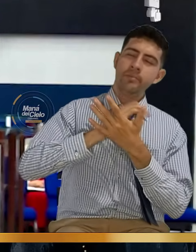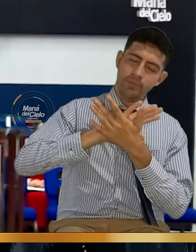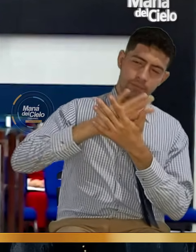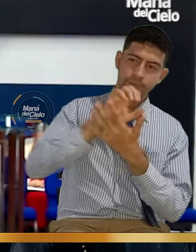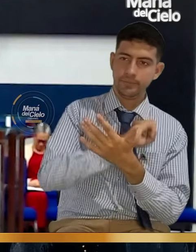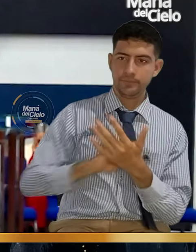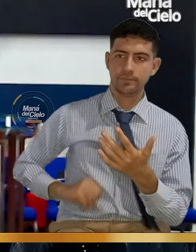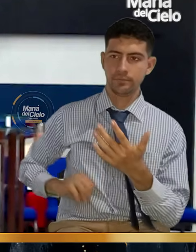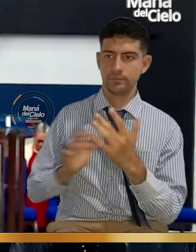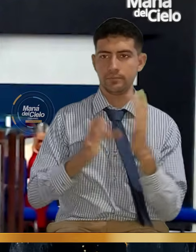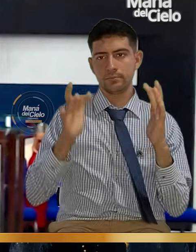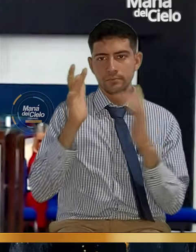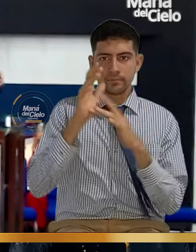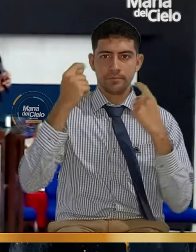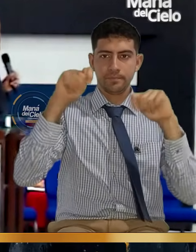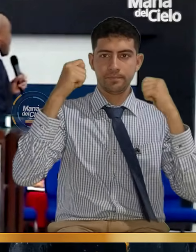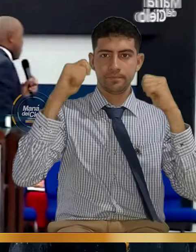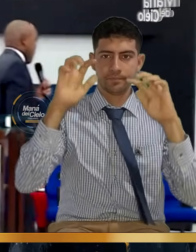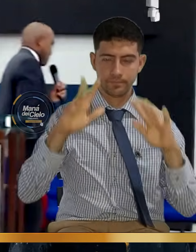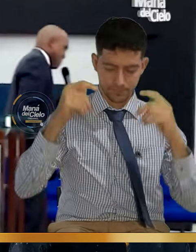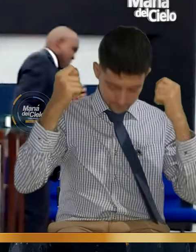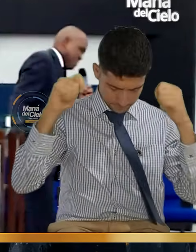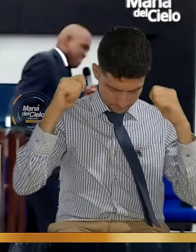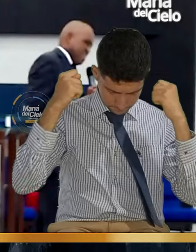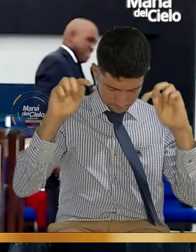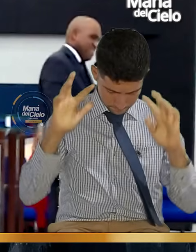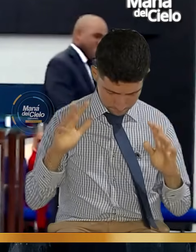Póngame ahí el versículo que leímos. ¿Cómo es? Escudriñar las escrituras.